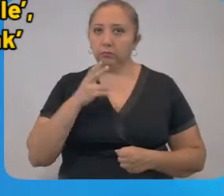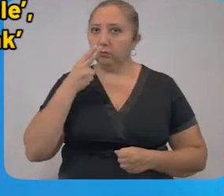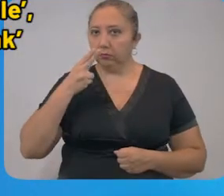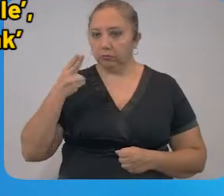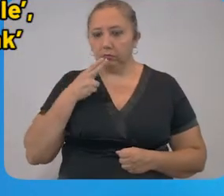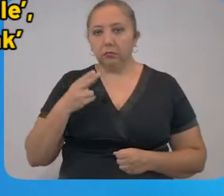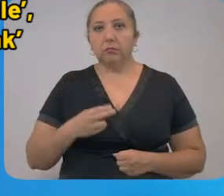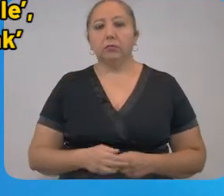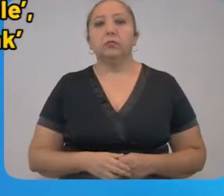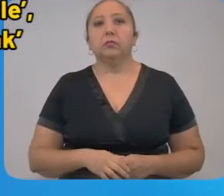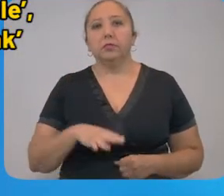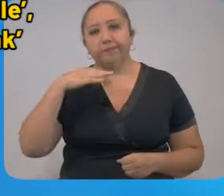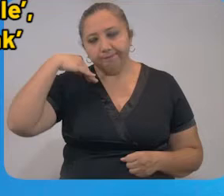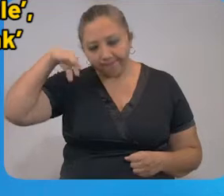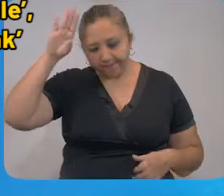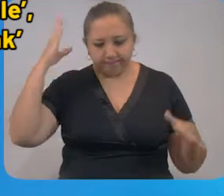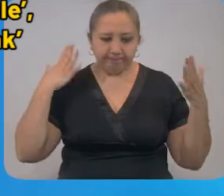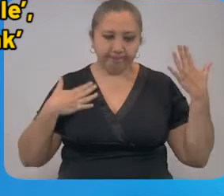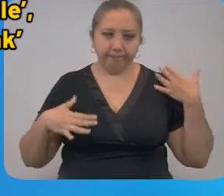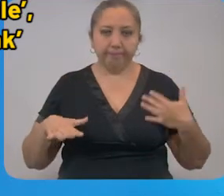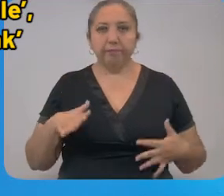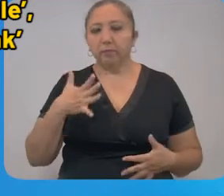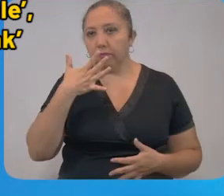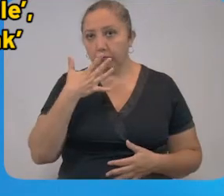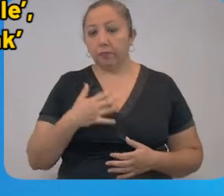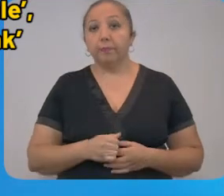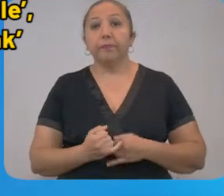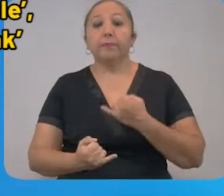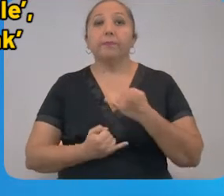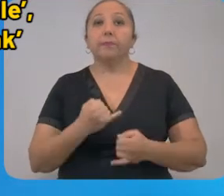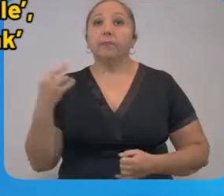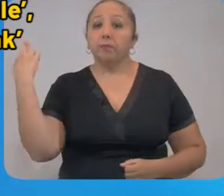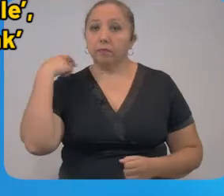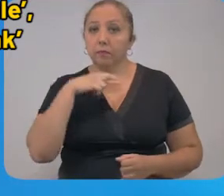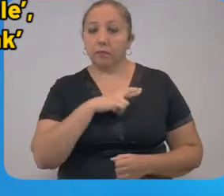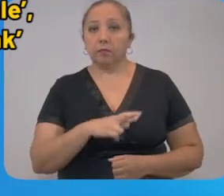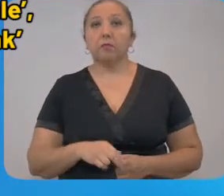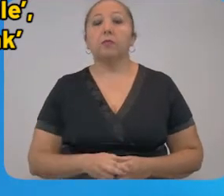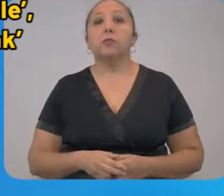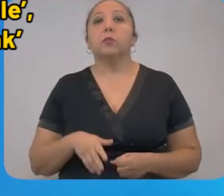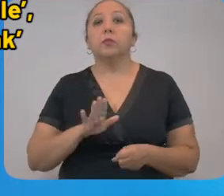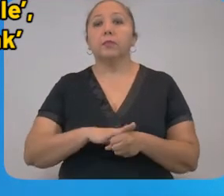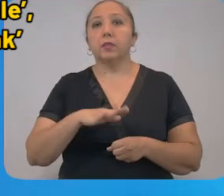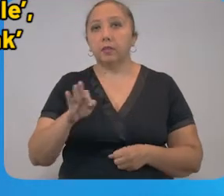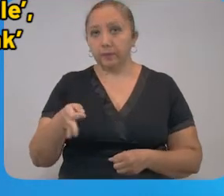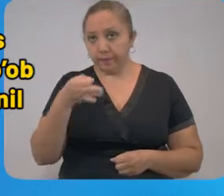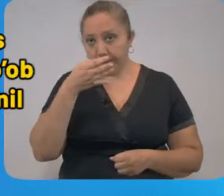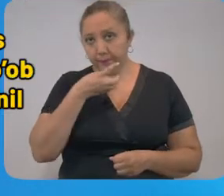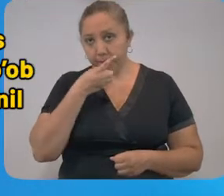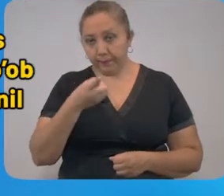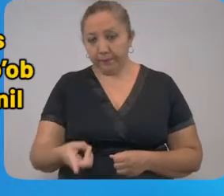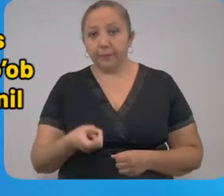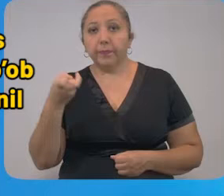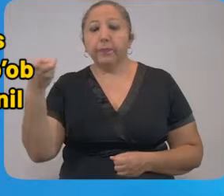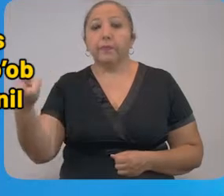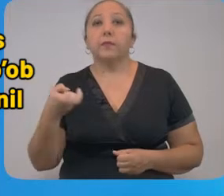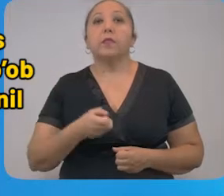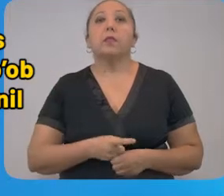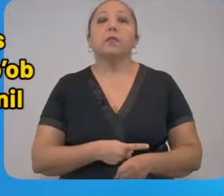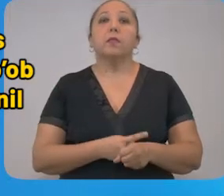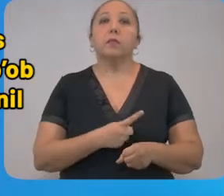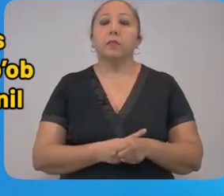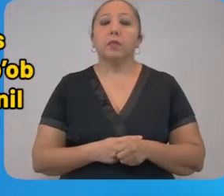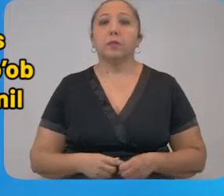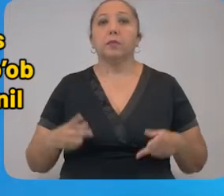tabaquismo, si presentan fiebre, cansancio o tos seca, acudir de inmediato al centro de salud más cercano. En esta fase de la